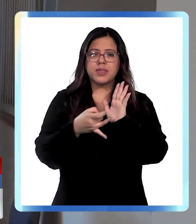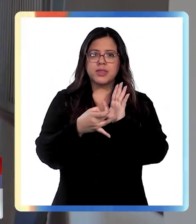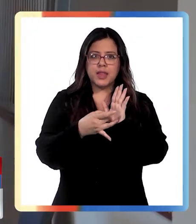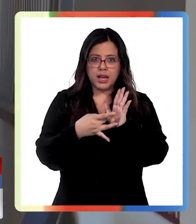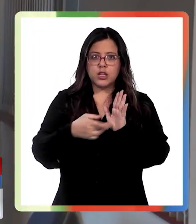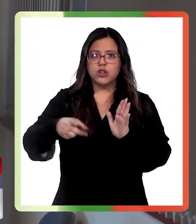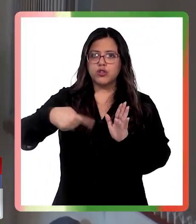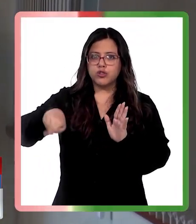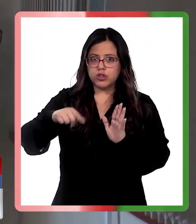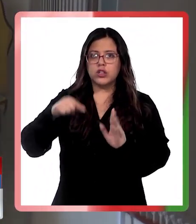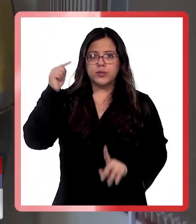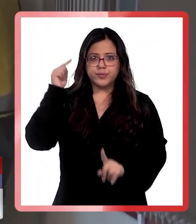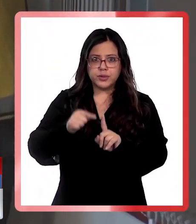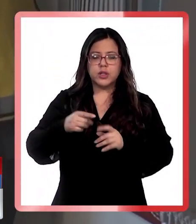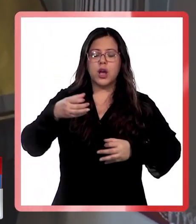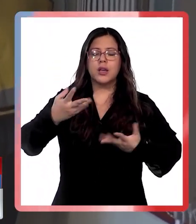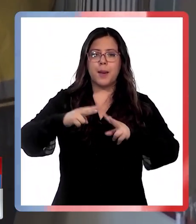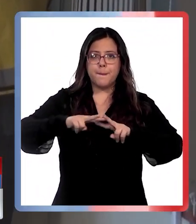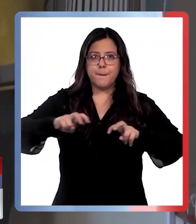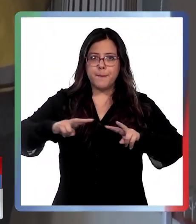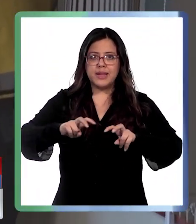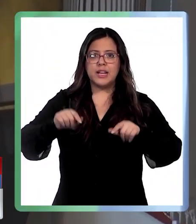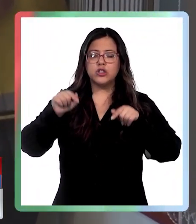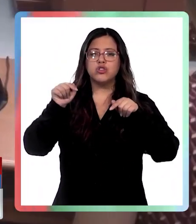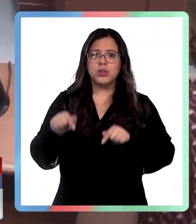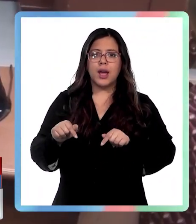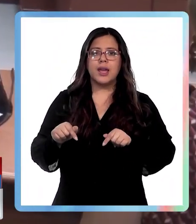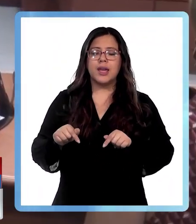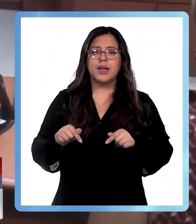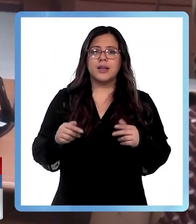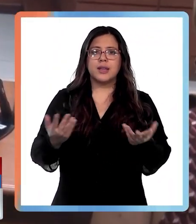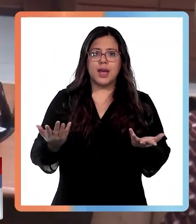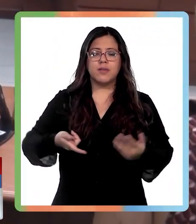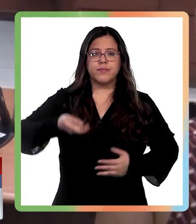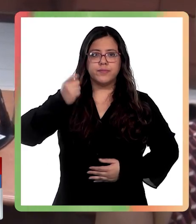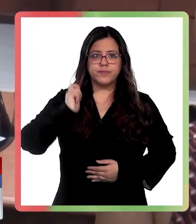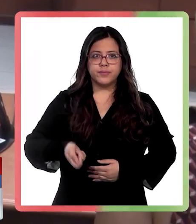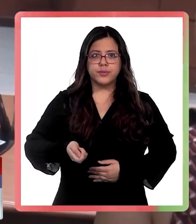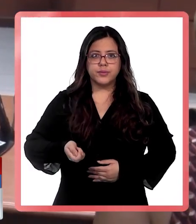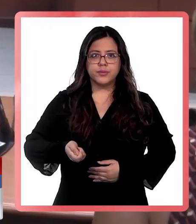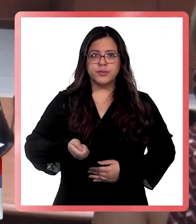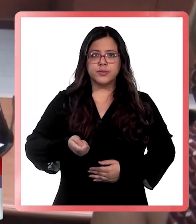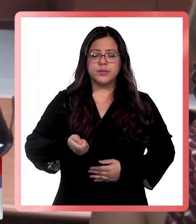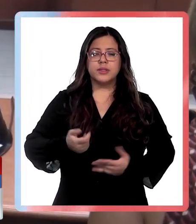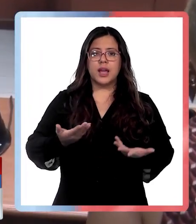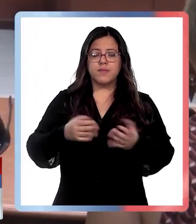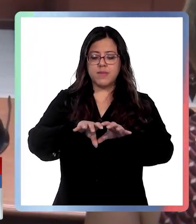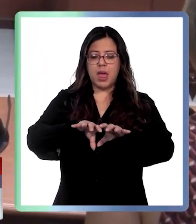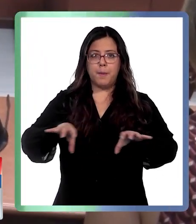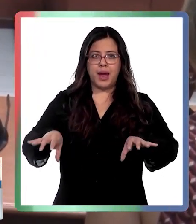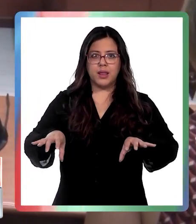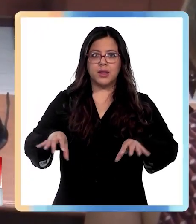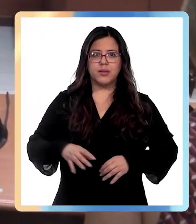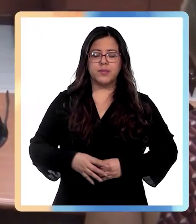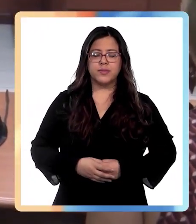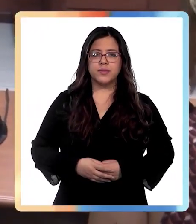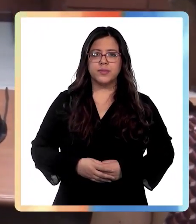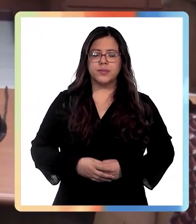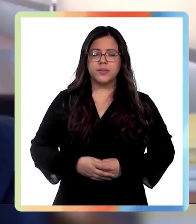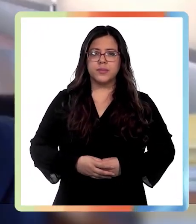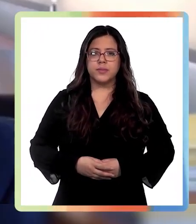los delitos que están siendo objeto de la indagatoria, dado que inicialmente habían sido formalizados en audiencias